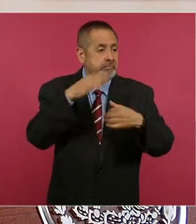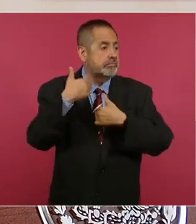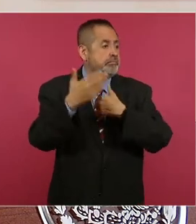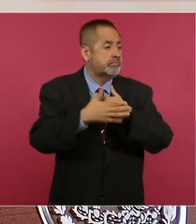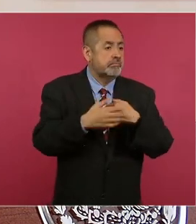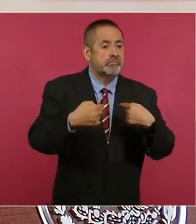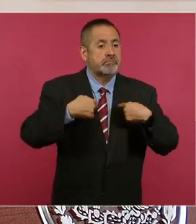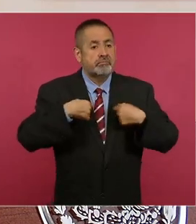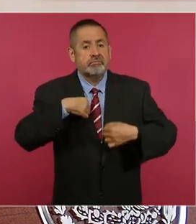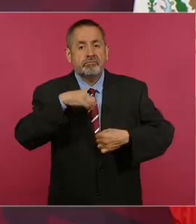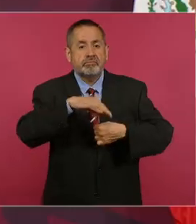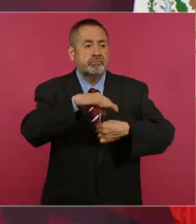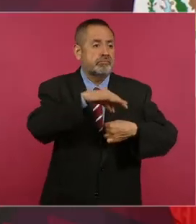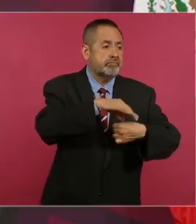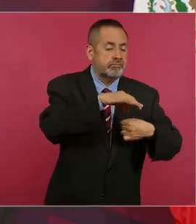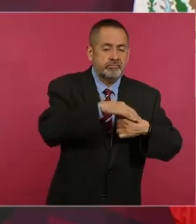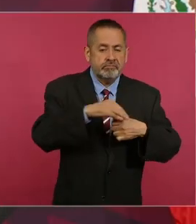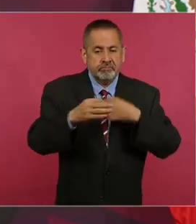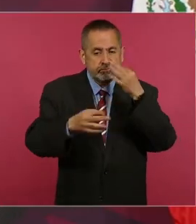Entonces ya